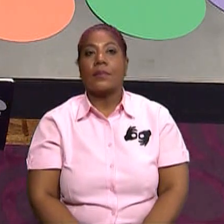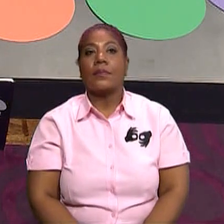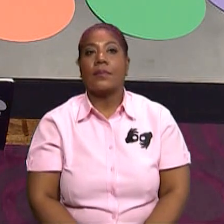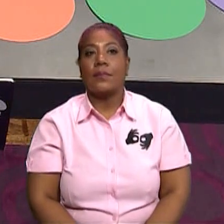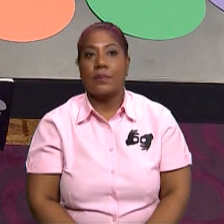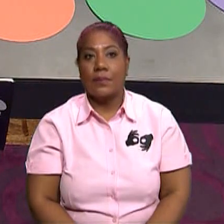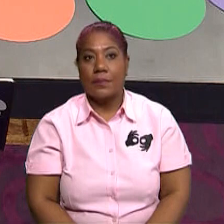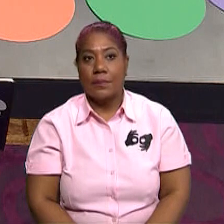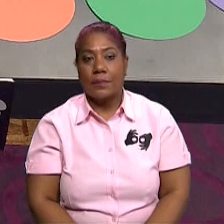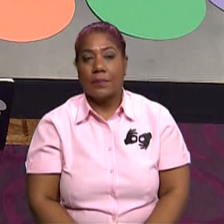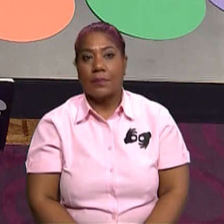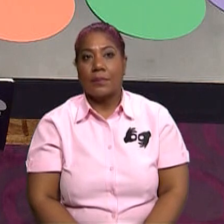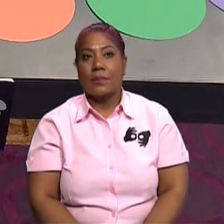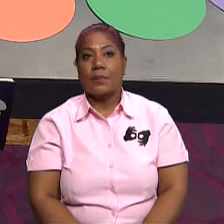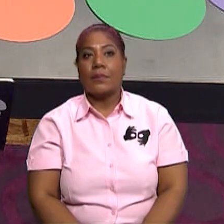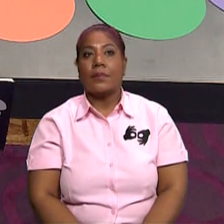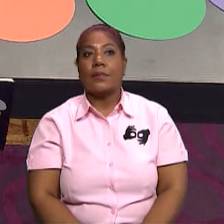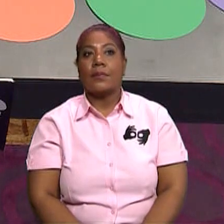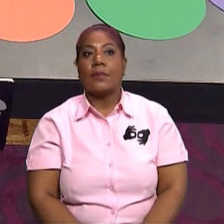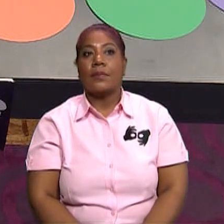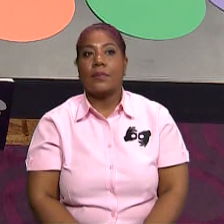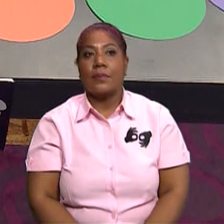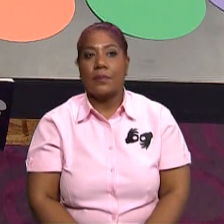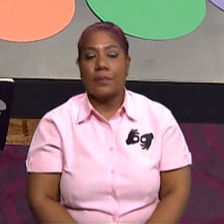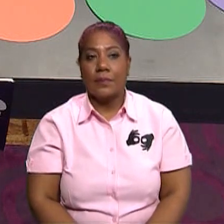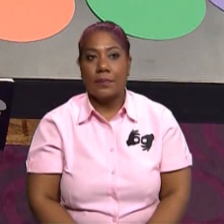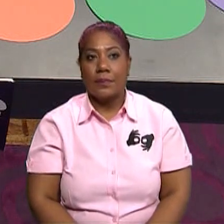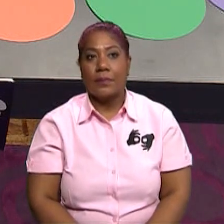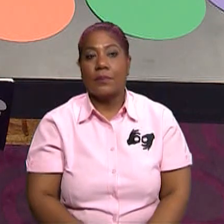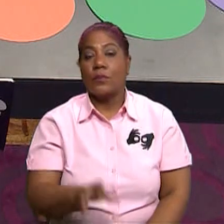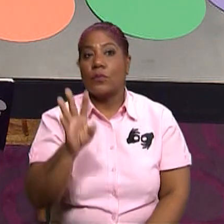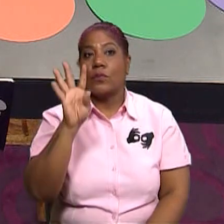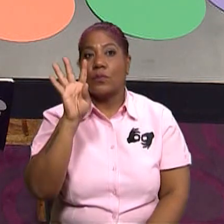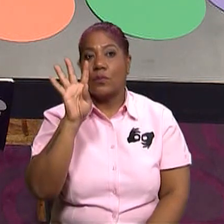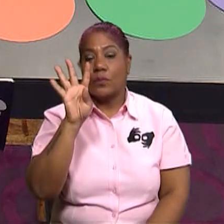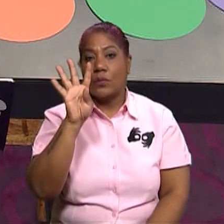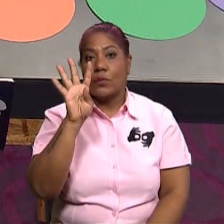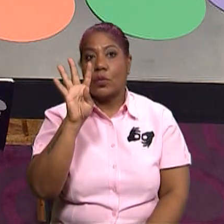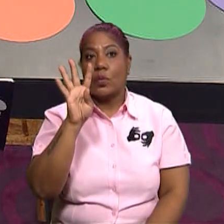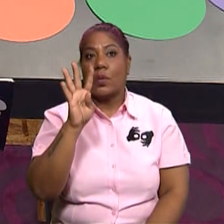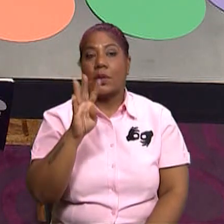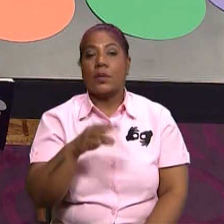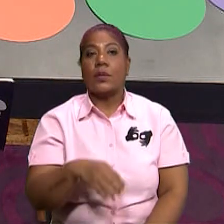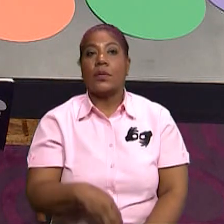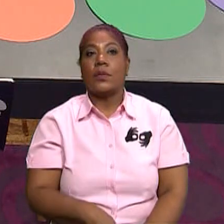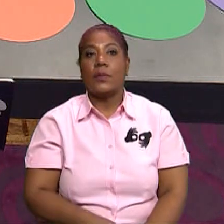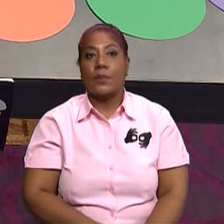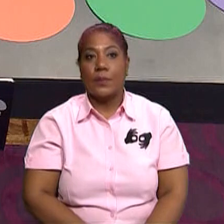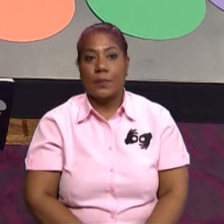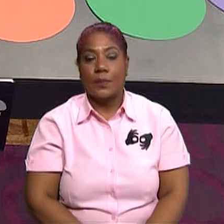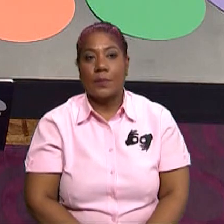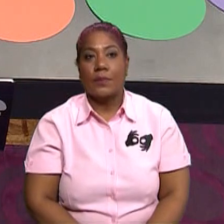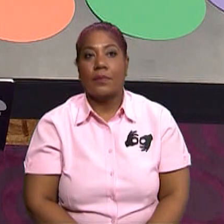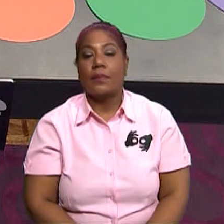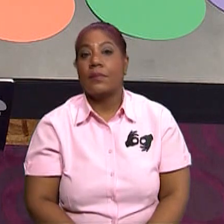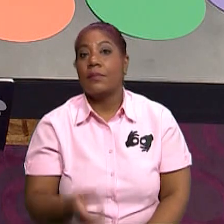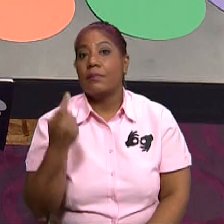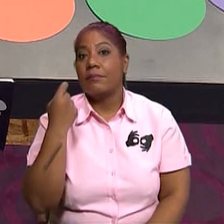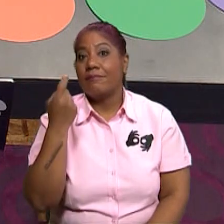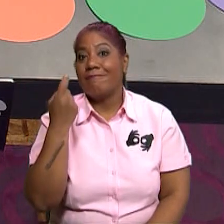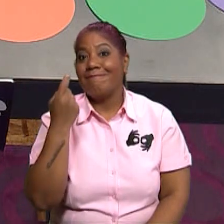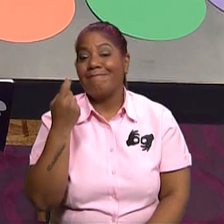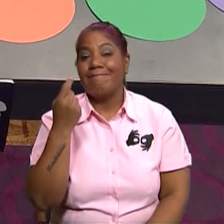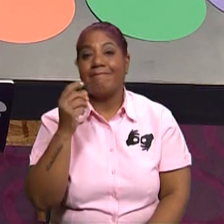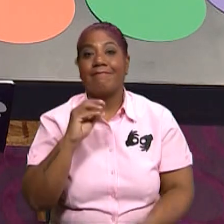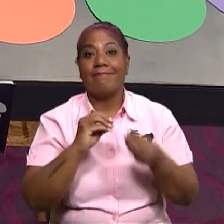por, aquí me va a faltar un número que vamos a colocar al revés, aquí está, igual a 20. ¿Cuál ustedes creen que es